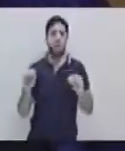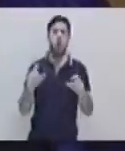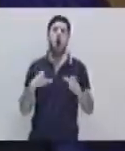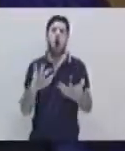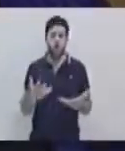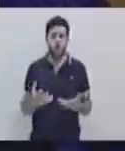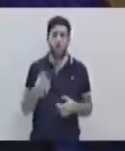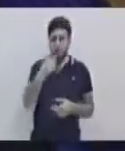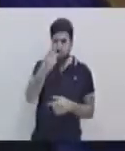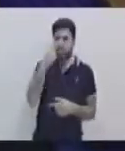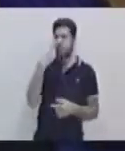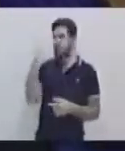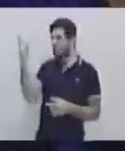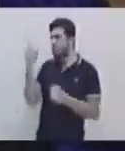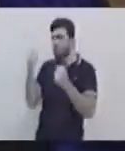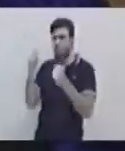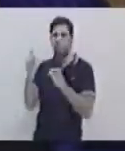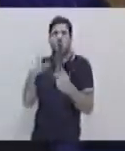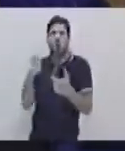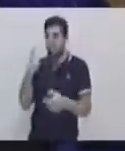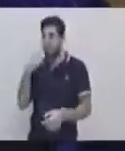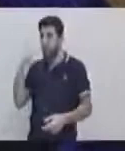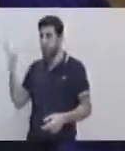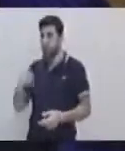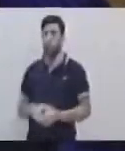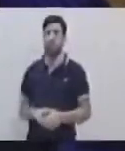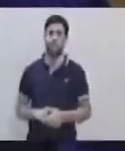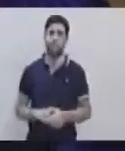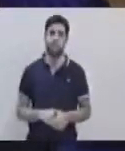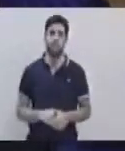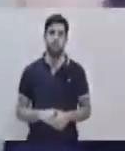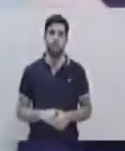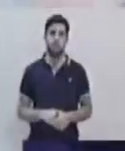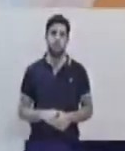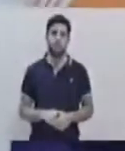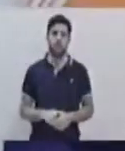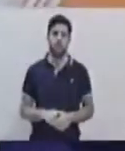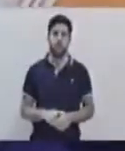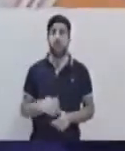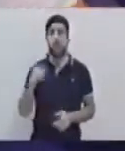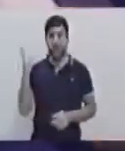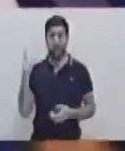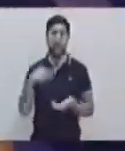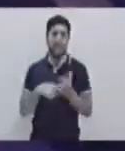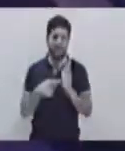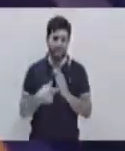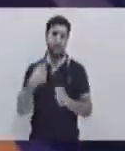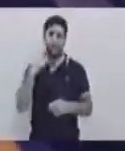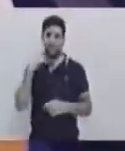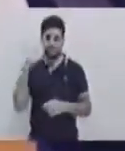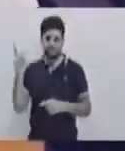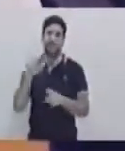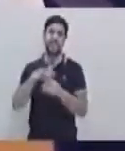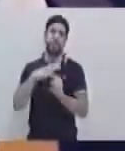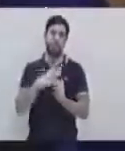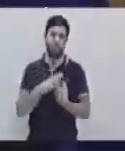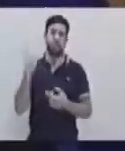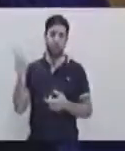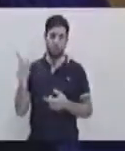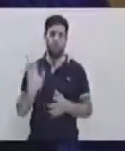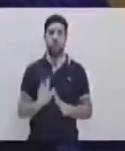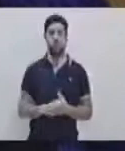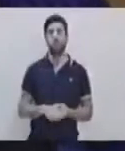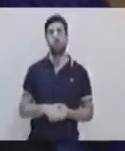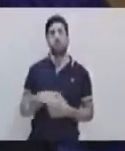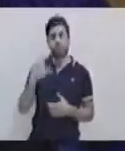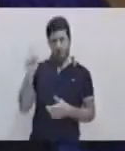¡Excelente! Yo lo haría de esta manera. ¡Tengo mucha prisa! Es la señal para cualquier situación que tengamos